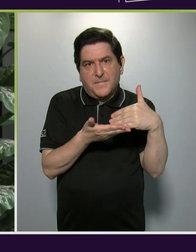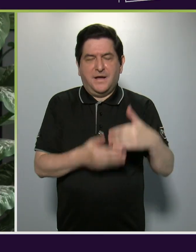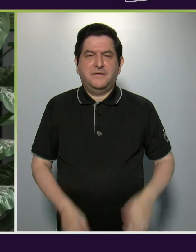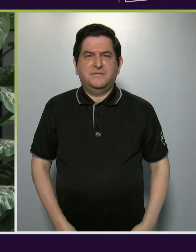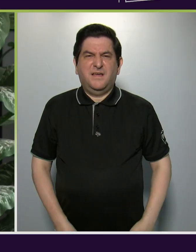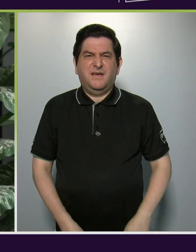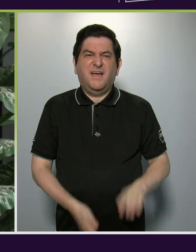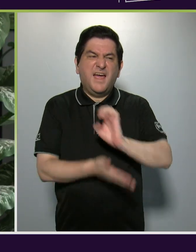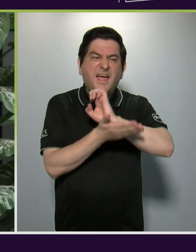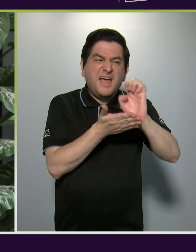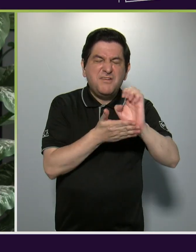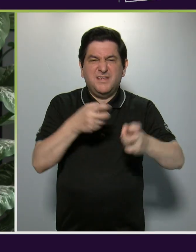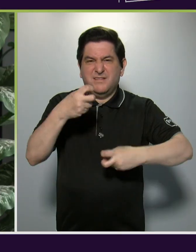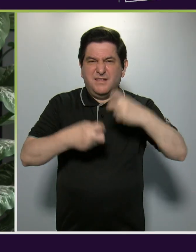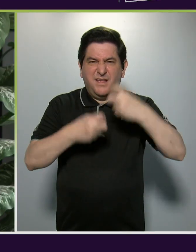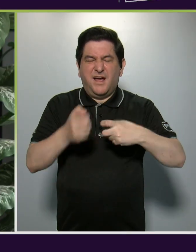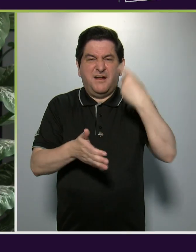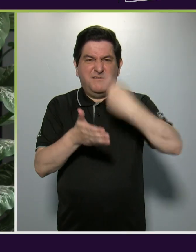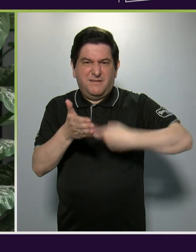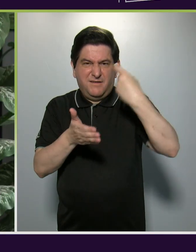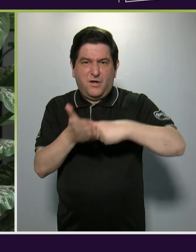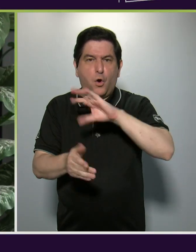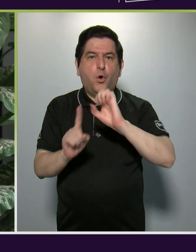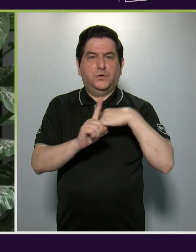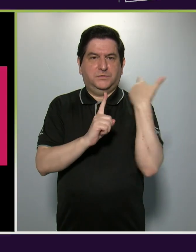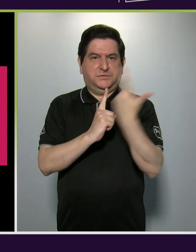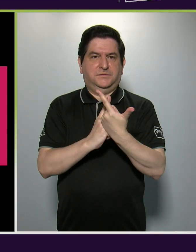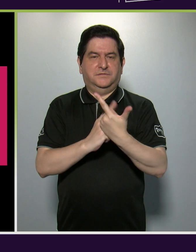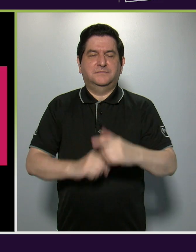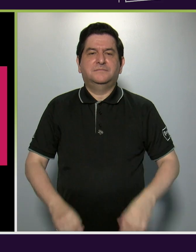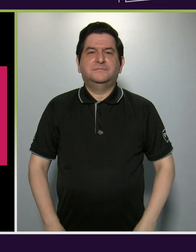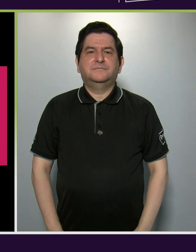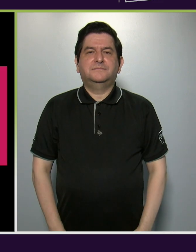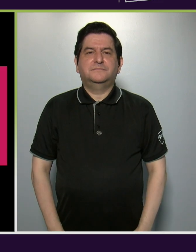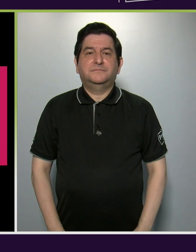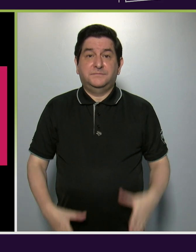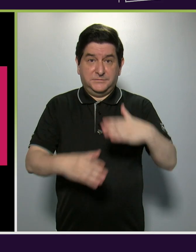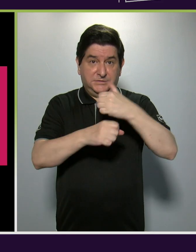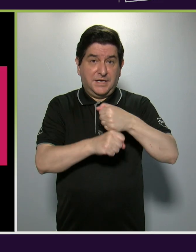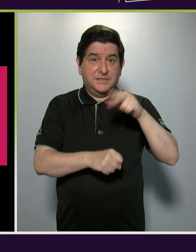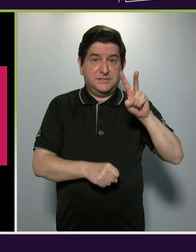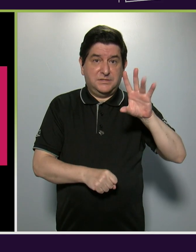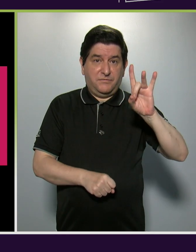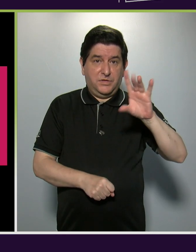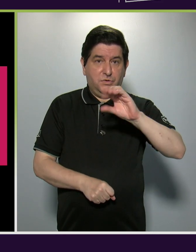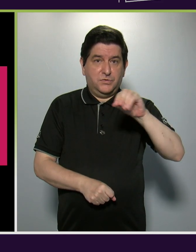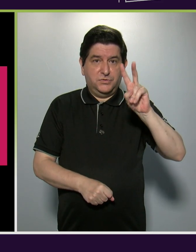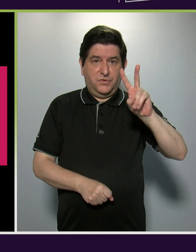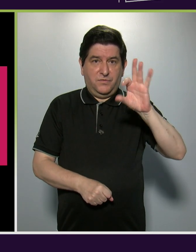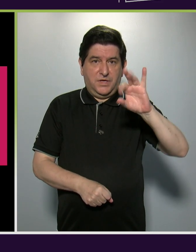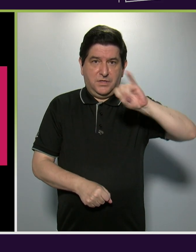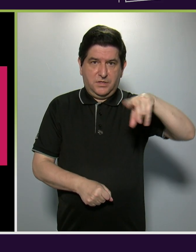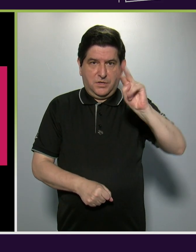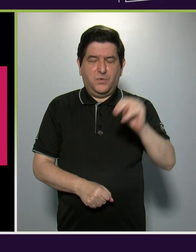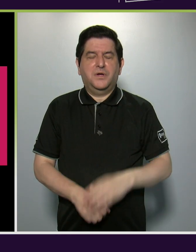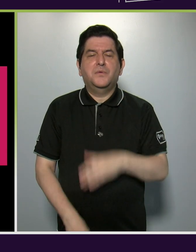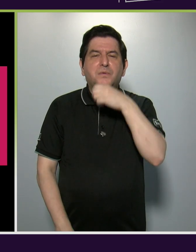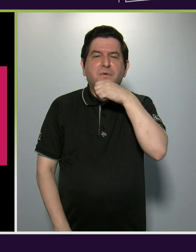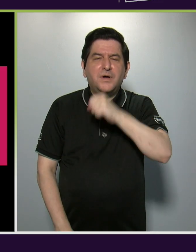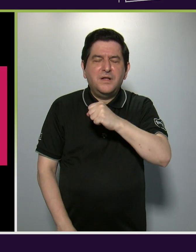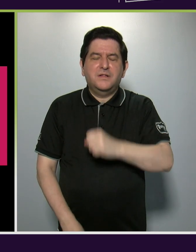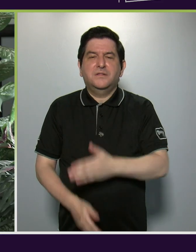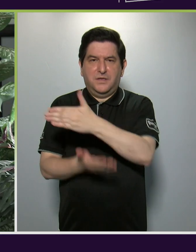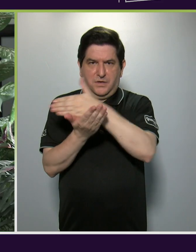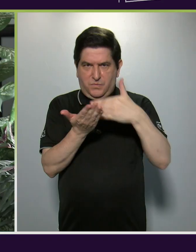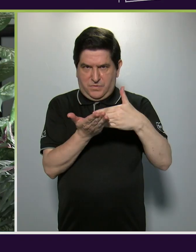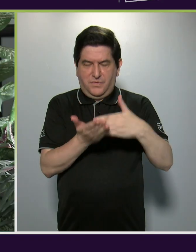para evitar contingencias fiscales y sociales. Se realiza el 28 y 29 de junio en Antigua Aduana